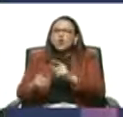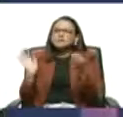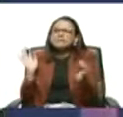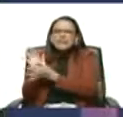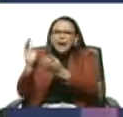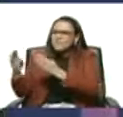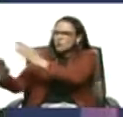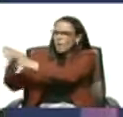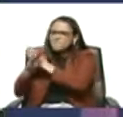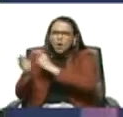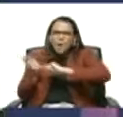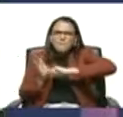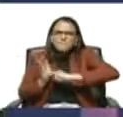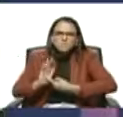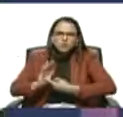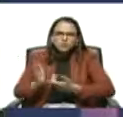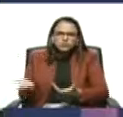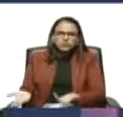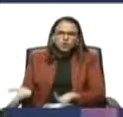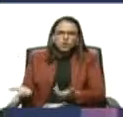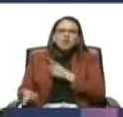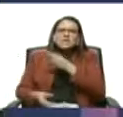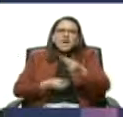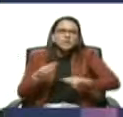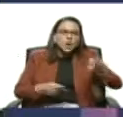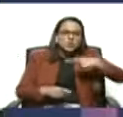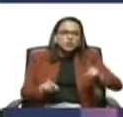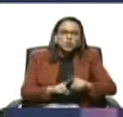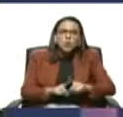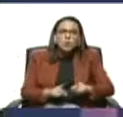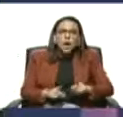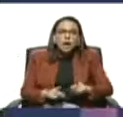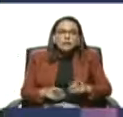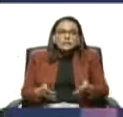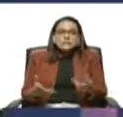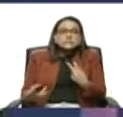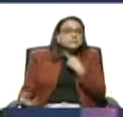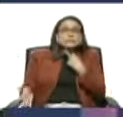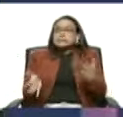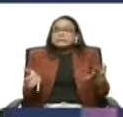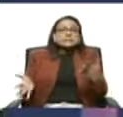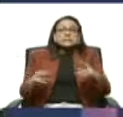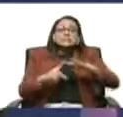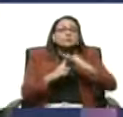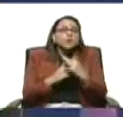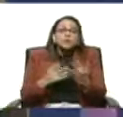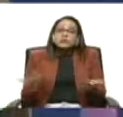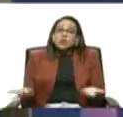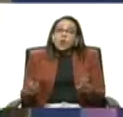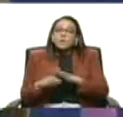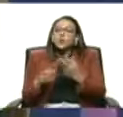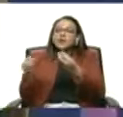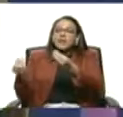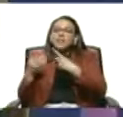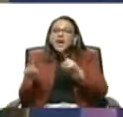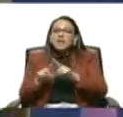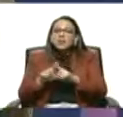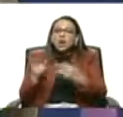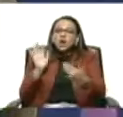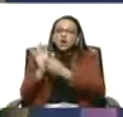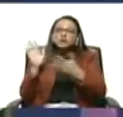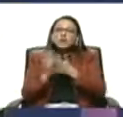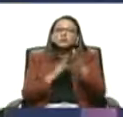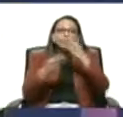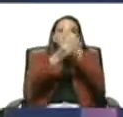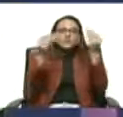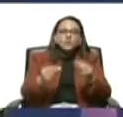obviamente creó heridas sociales en nuestro país, porque se atacó el modelo social, se atacó